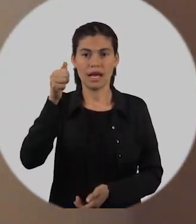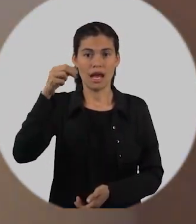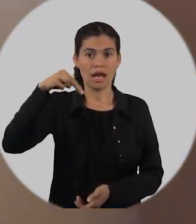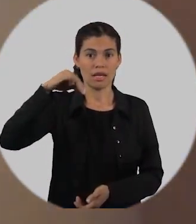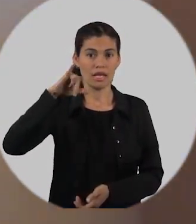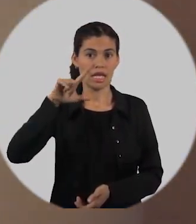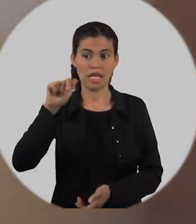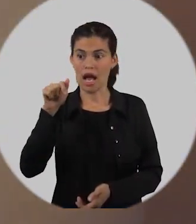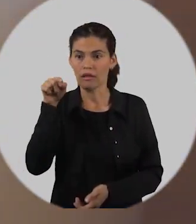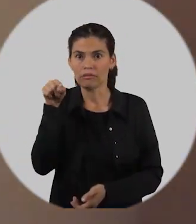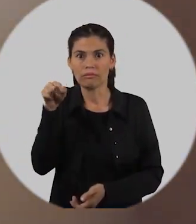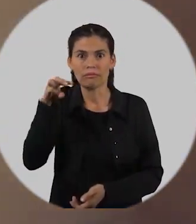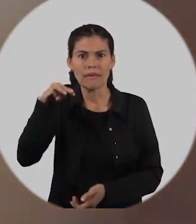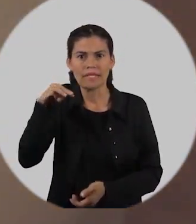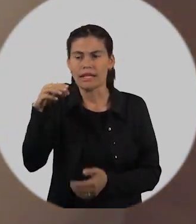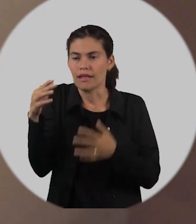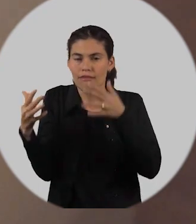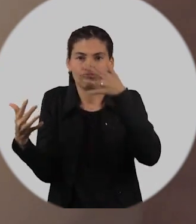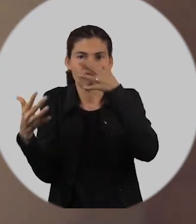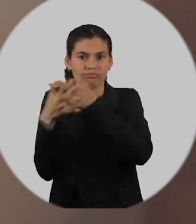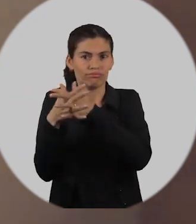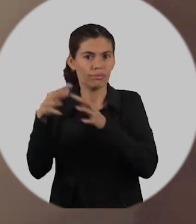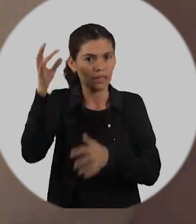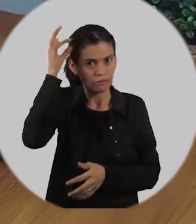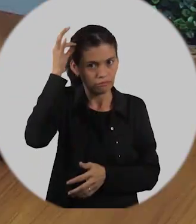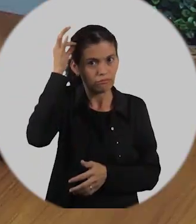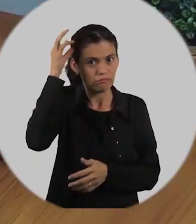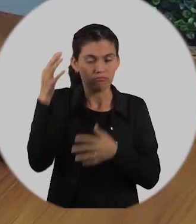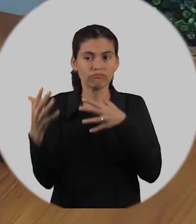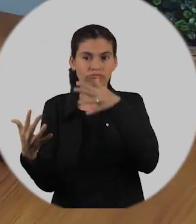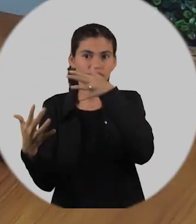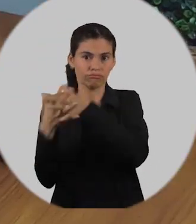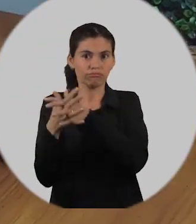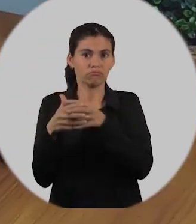tiene muy buena aceptación en el cabello,